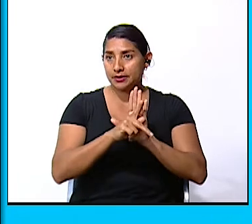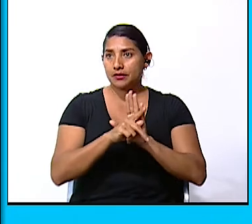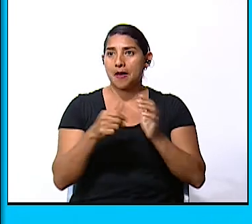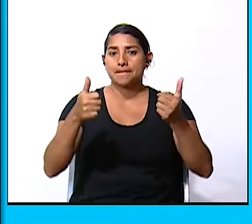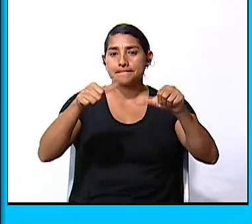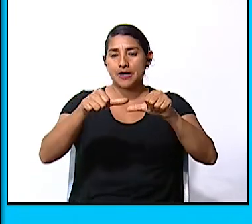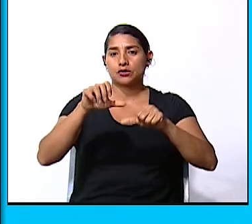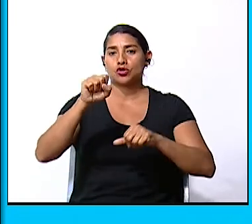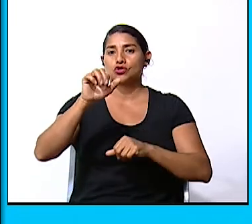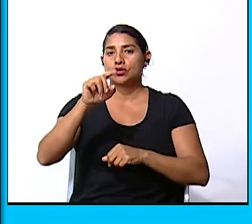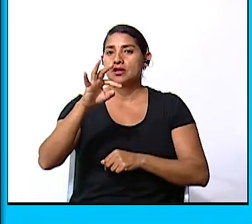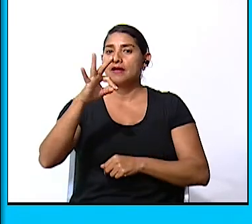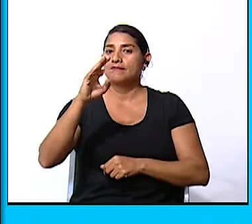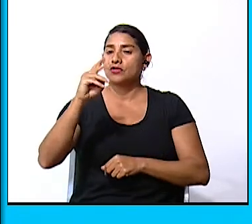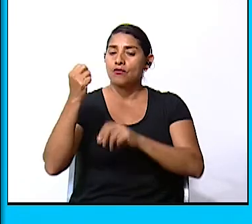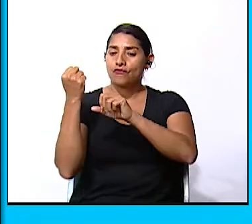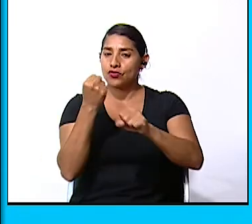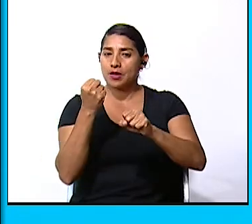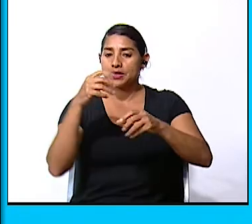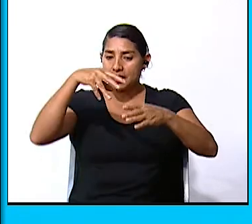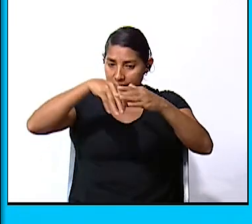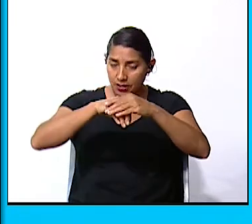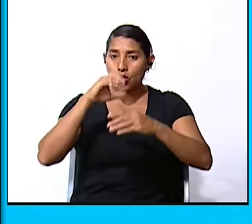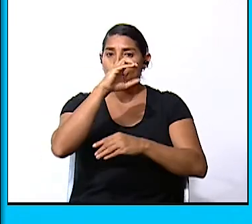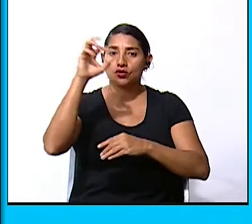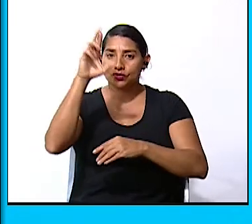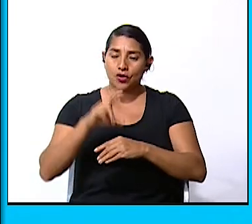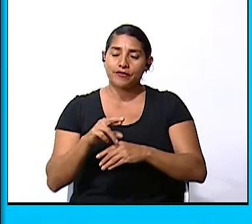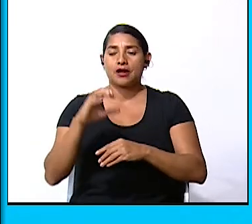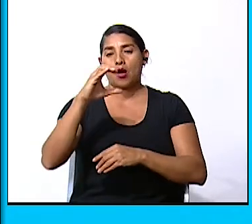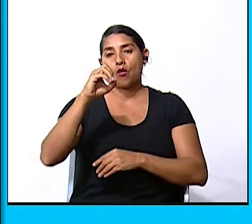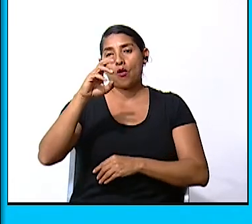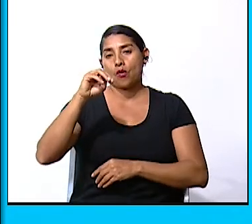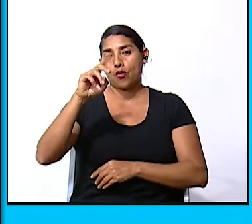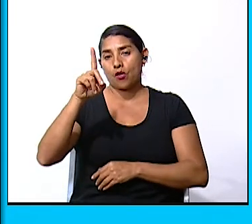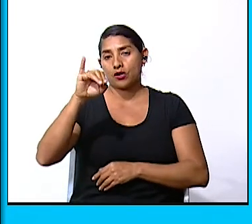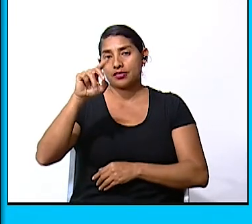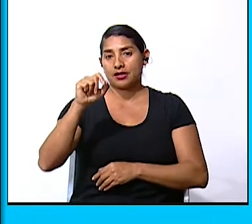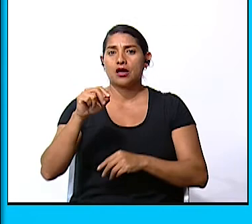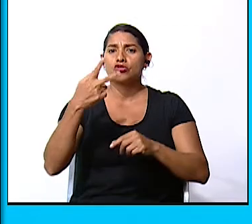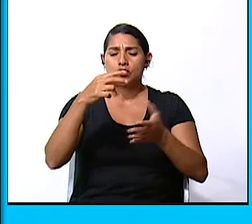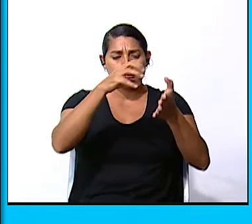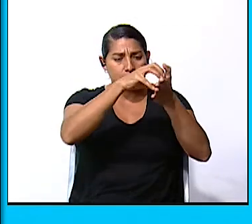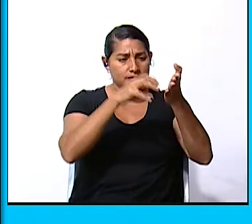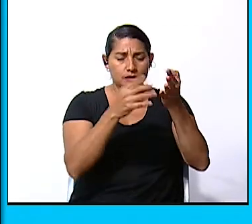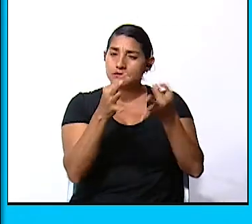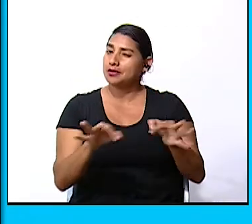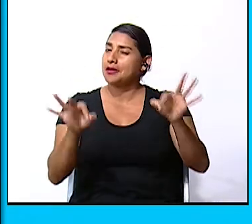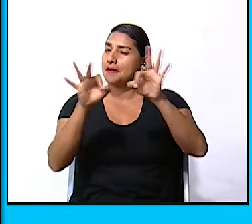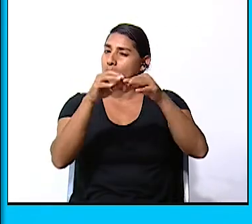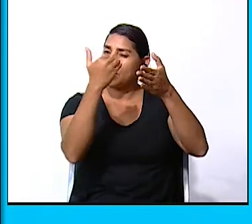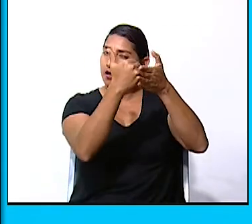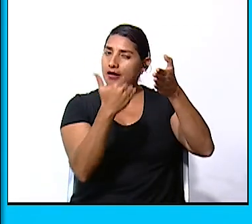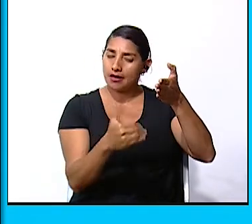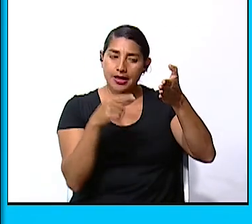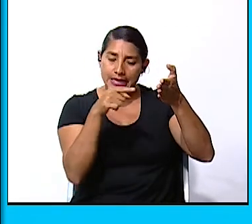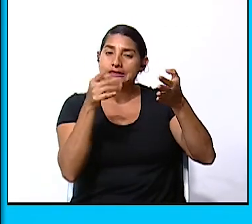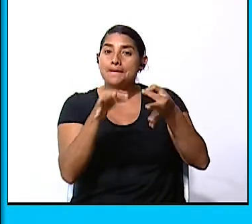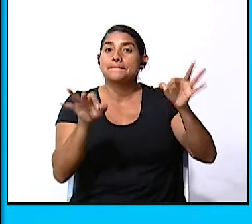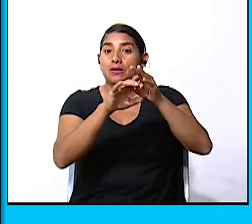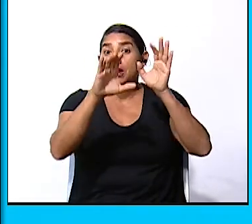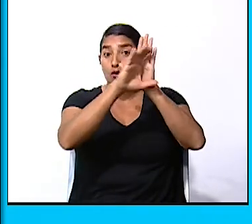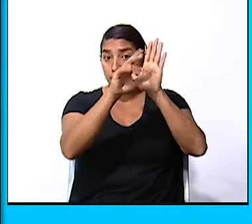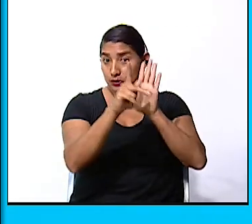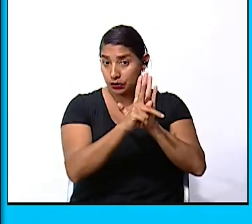Pacto Social Fundamental Interino de Costa Rica o Pacto de Concordia. 2 artículos muy importantes se destacan en esta primer